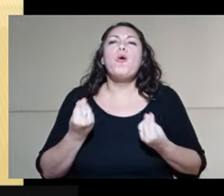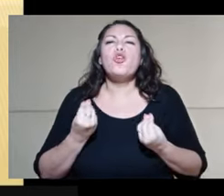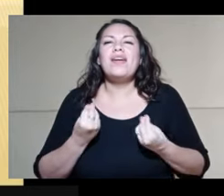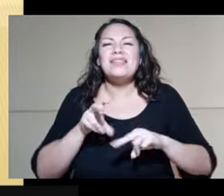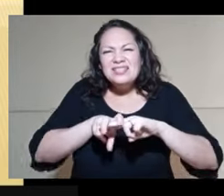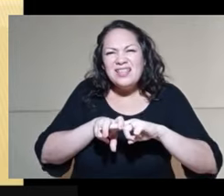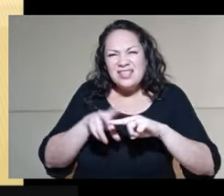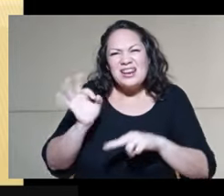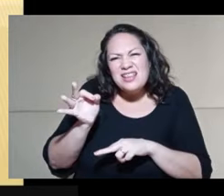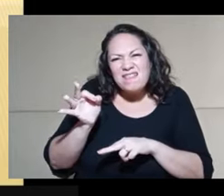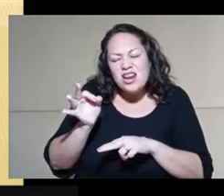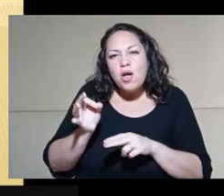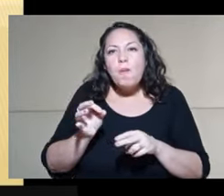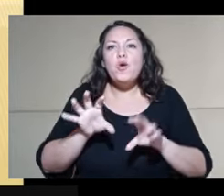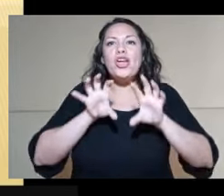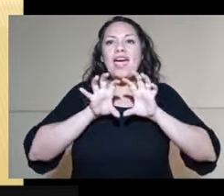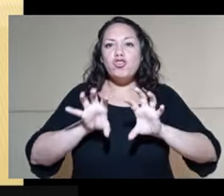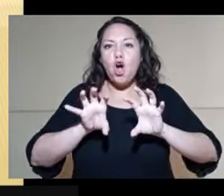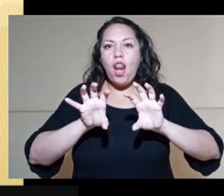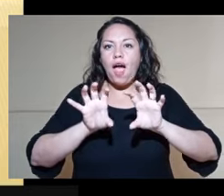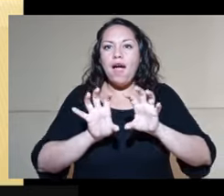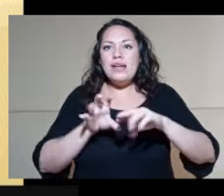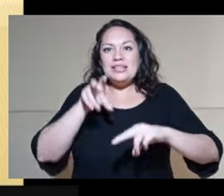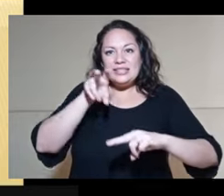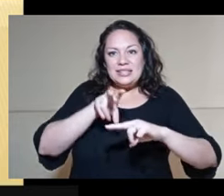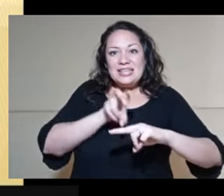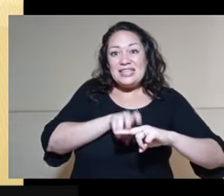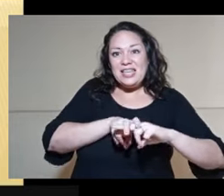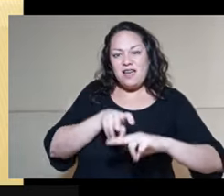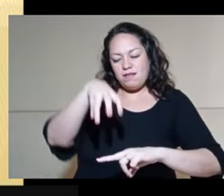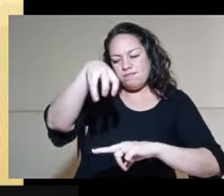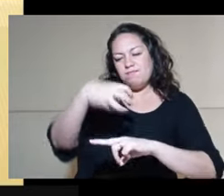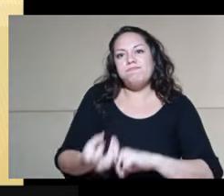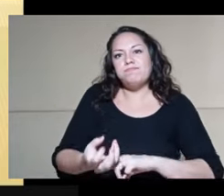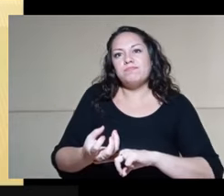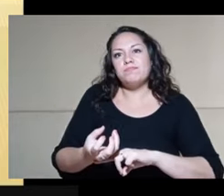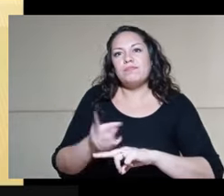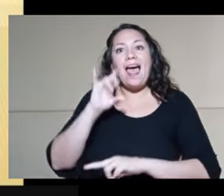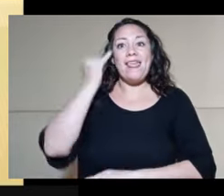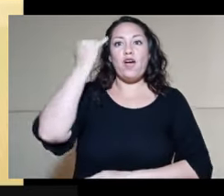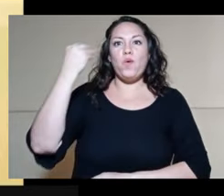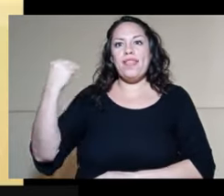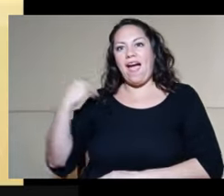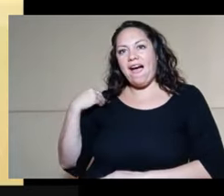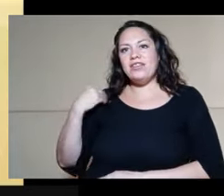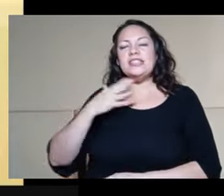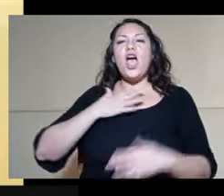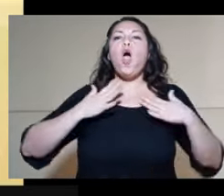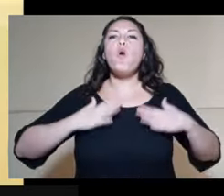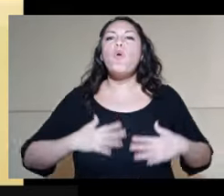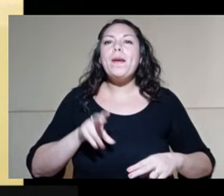silla y sentimos que estamos sentados, porque el glúteo apoya sobre la silla y ahí tenemos receptores en las articulaciones y en